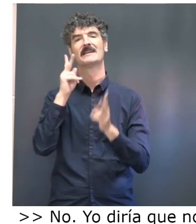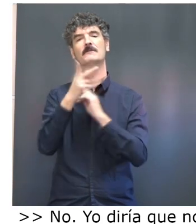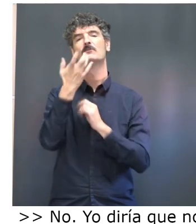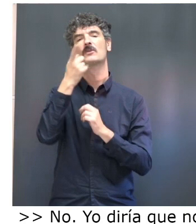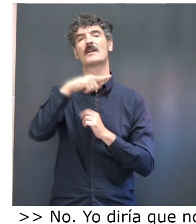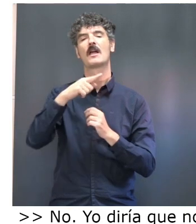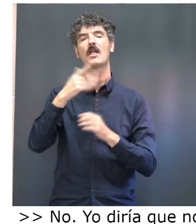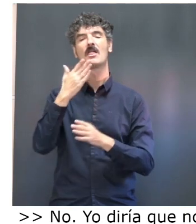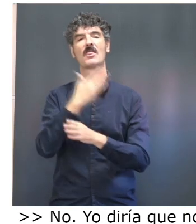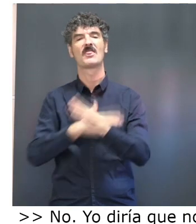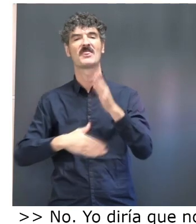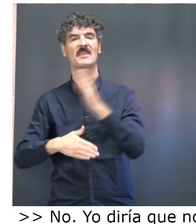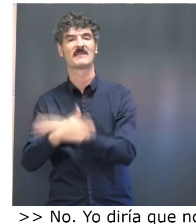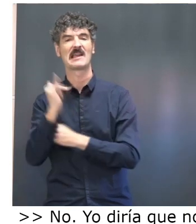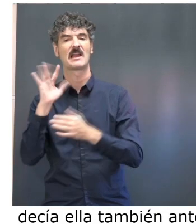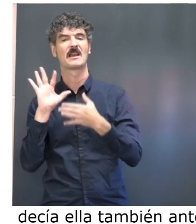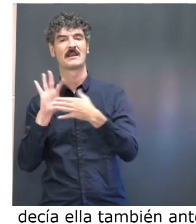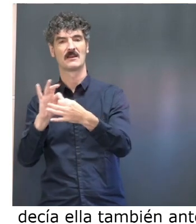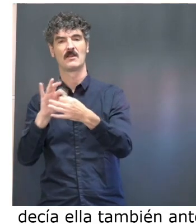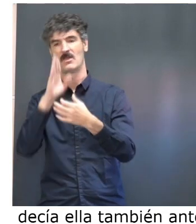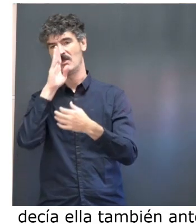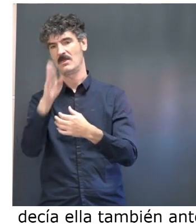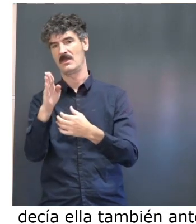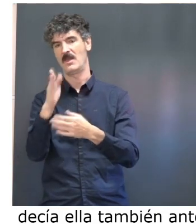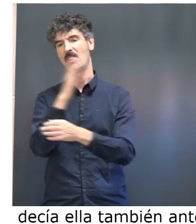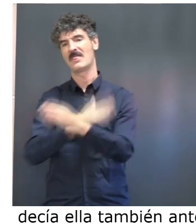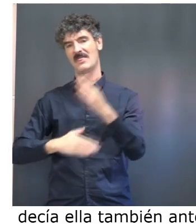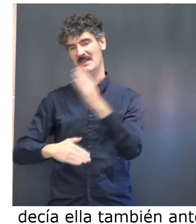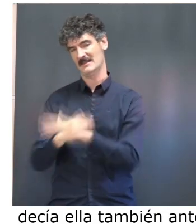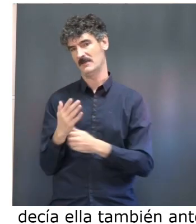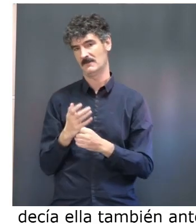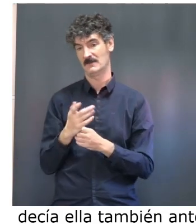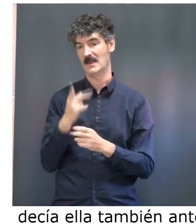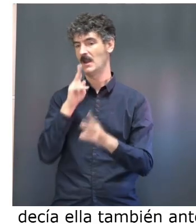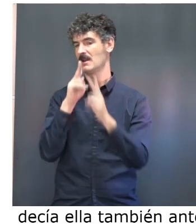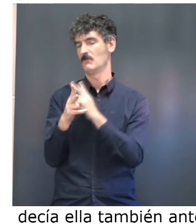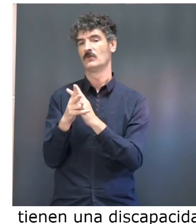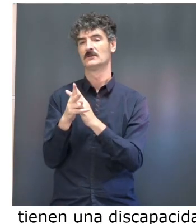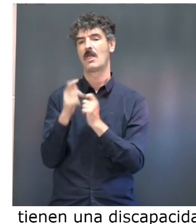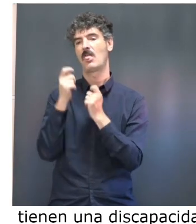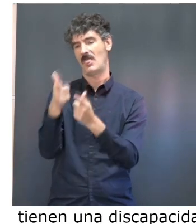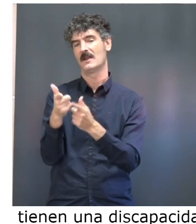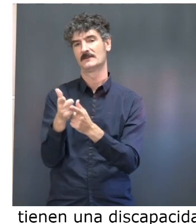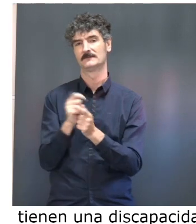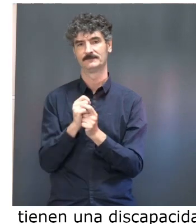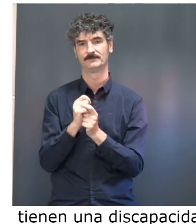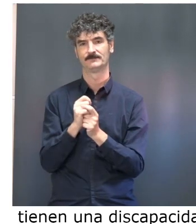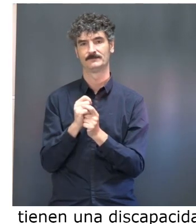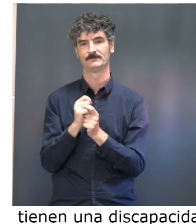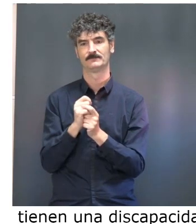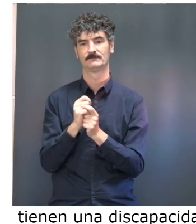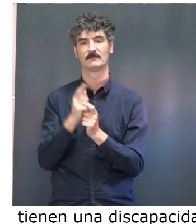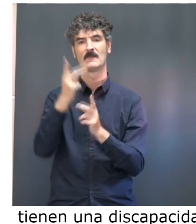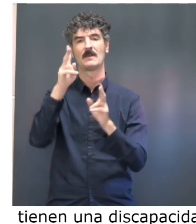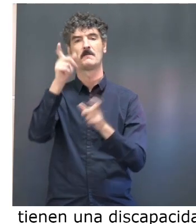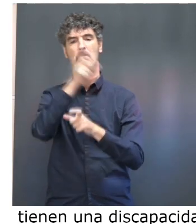que tienen una discapacidad o que están relacionadas de forma directa con una discapacidad. Esa respuesta se tira siempre más, ¿no? de las personas